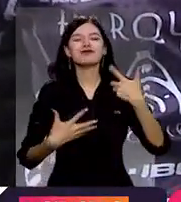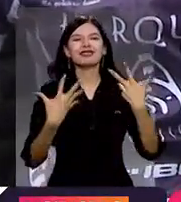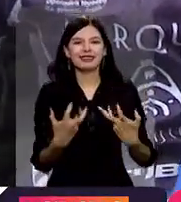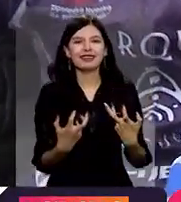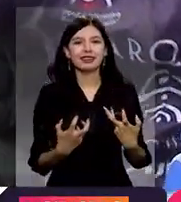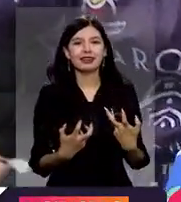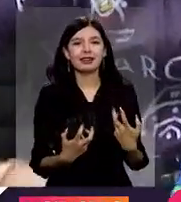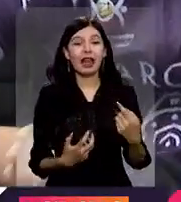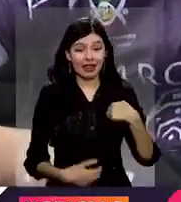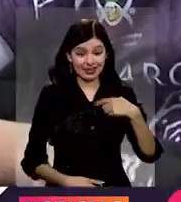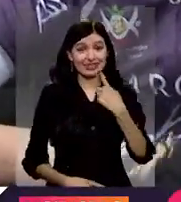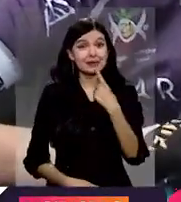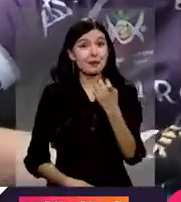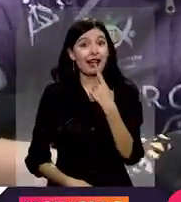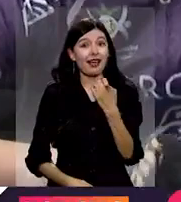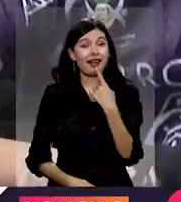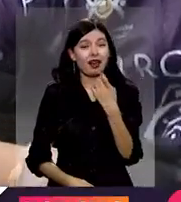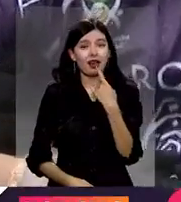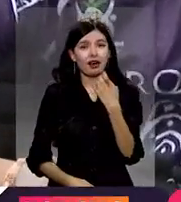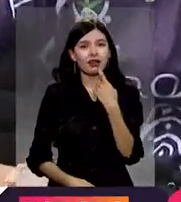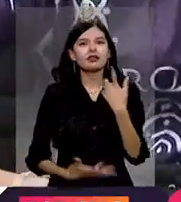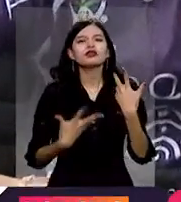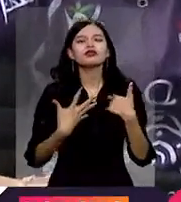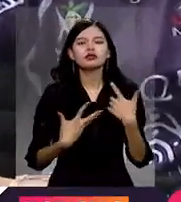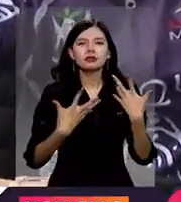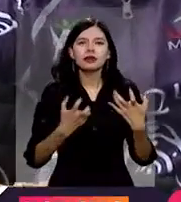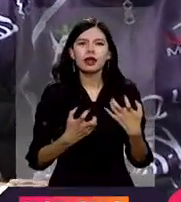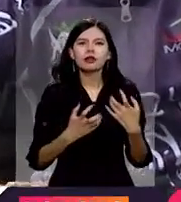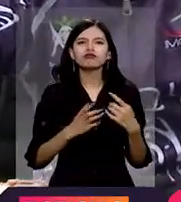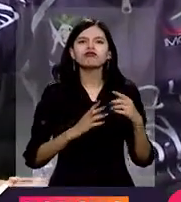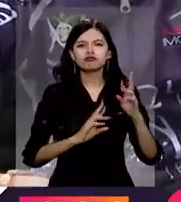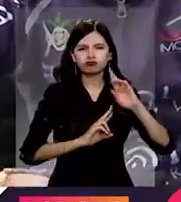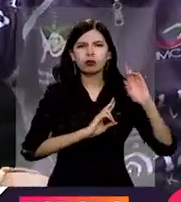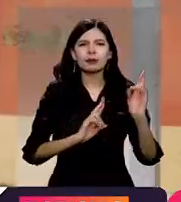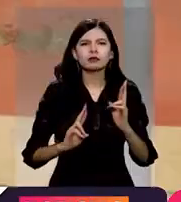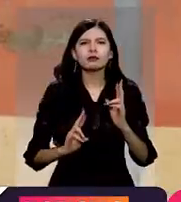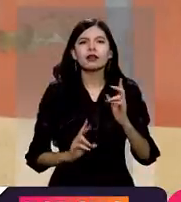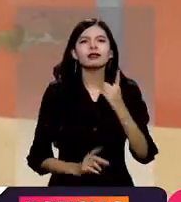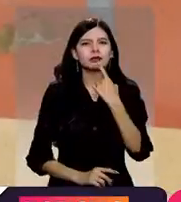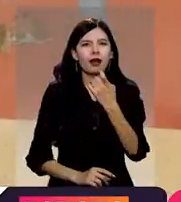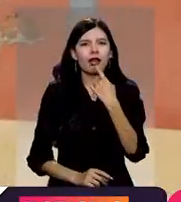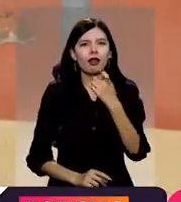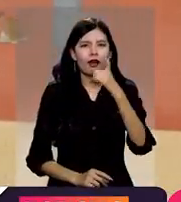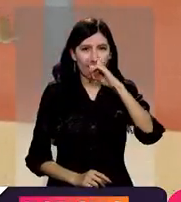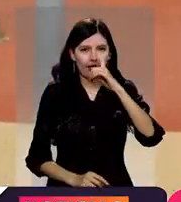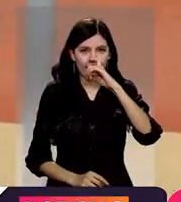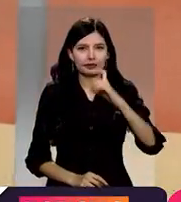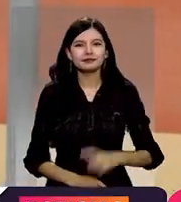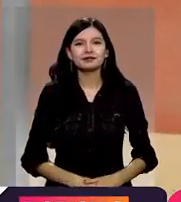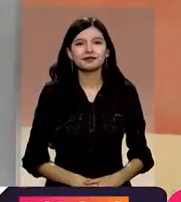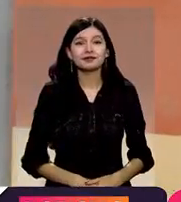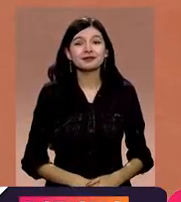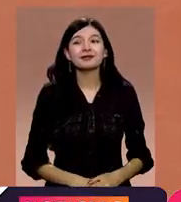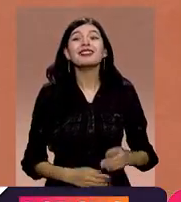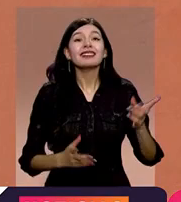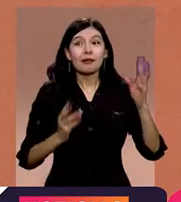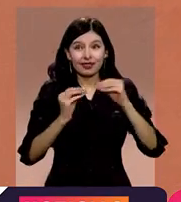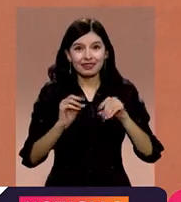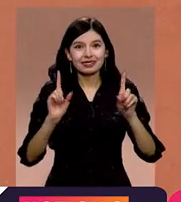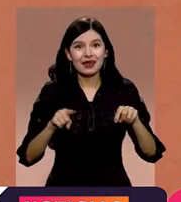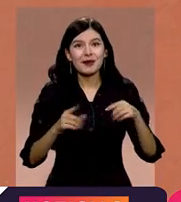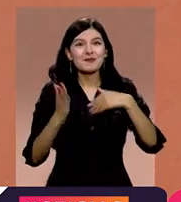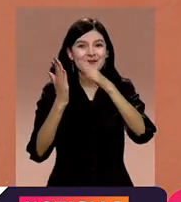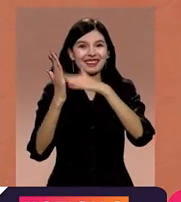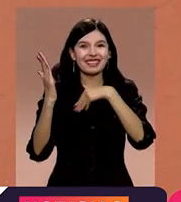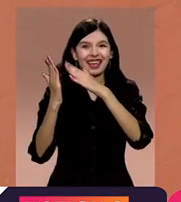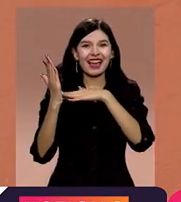Entonces acá en Zipaquirá queremos a representar a Zipaquirá, Egan Bernal. Se hizo presente además en el mural en el que Egan es protagonista